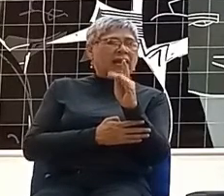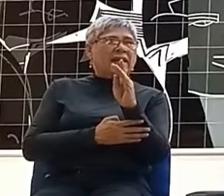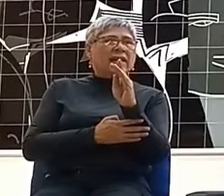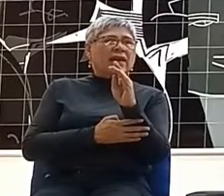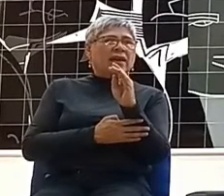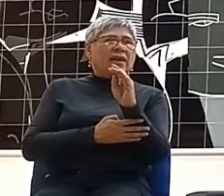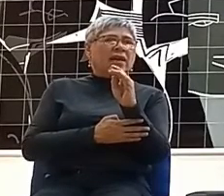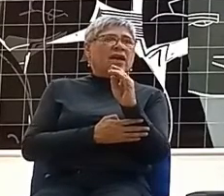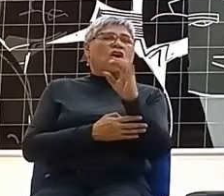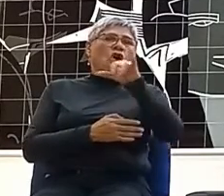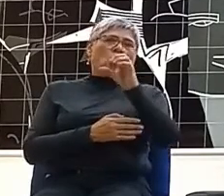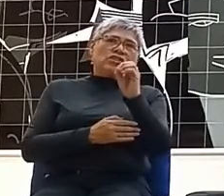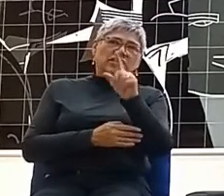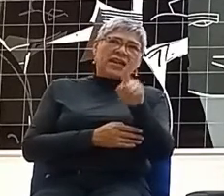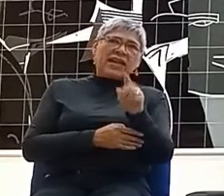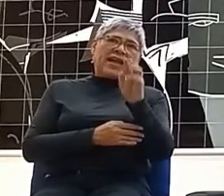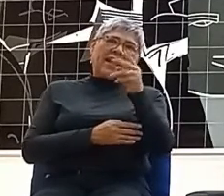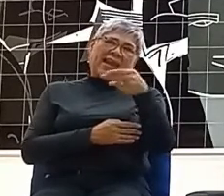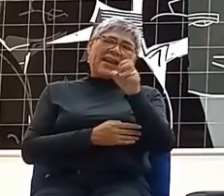Marín Hernández,